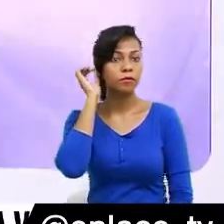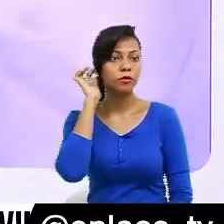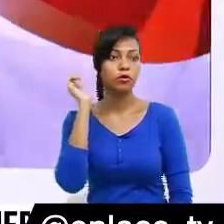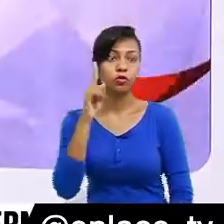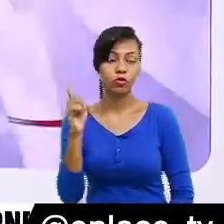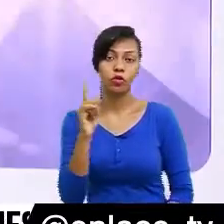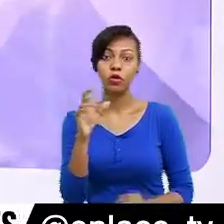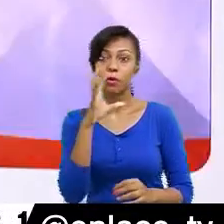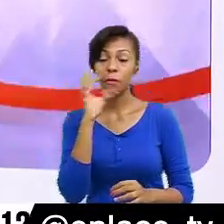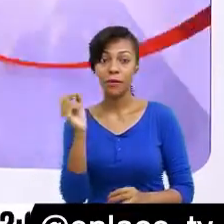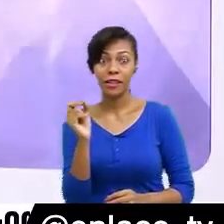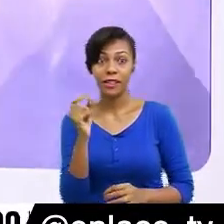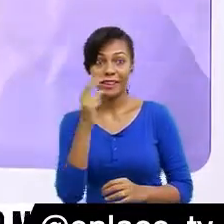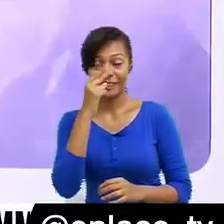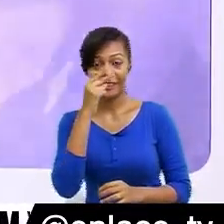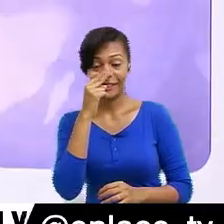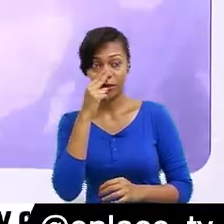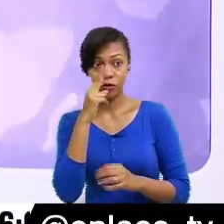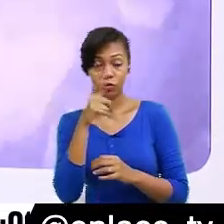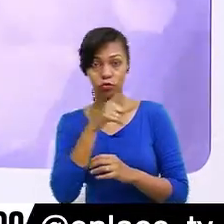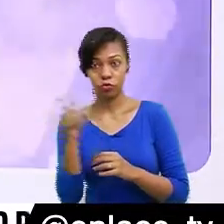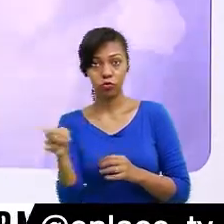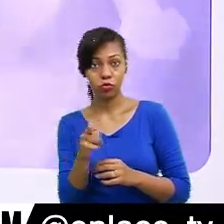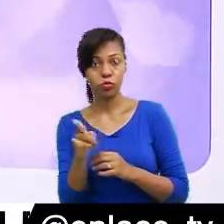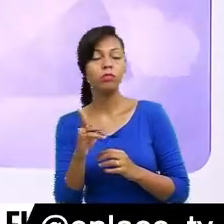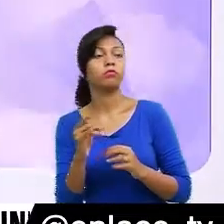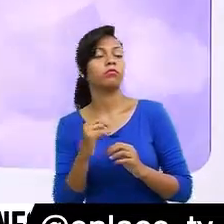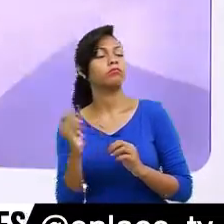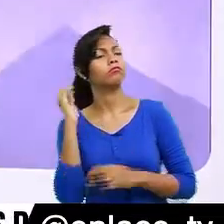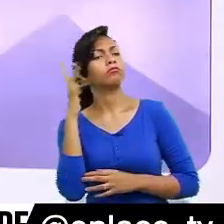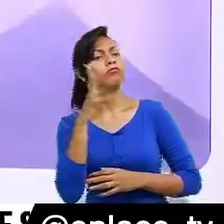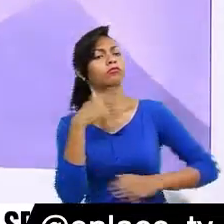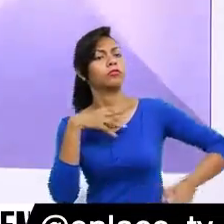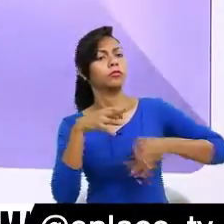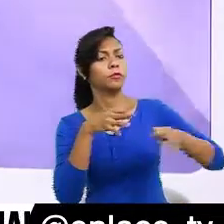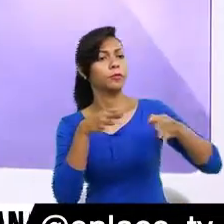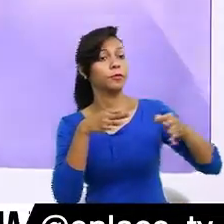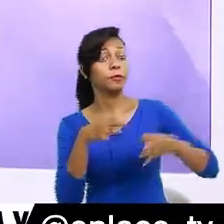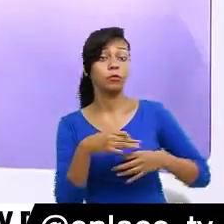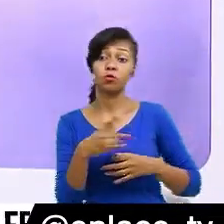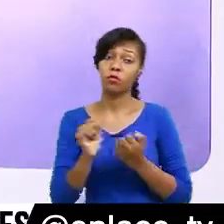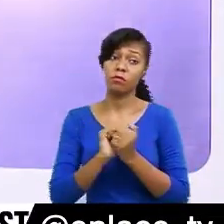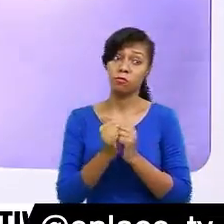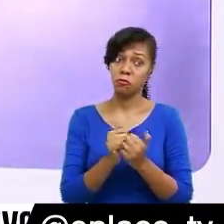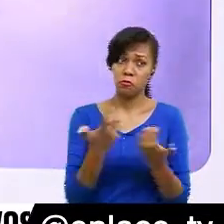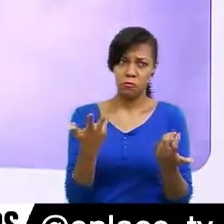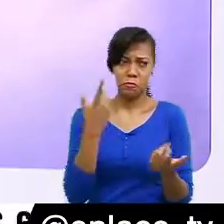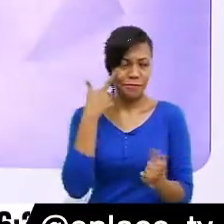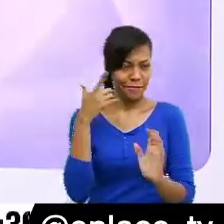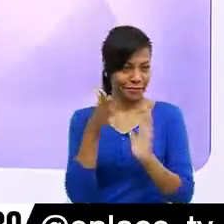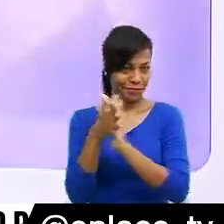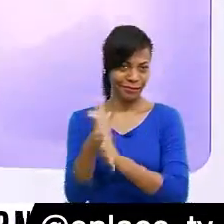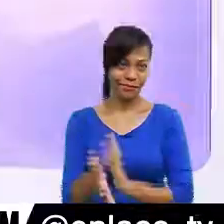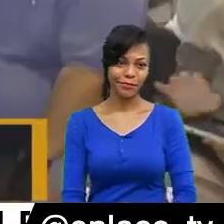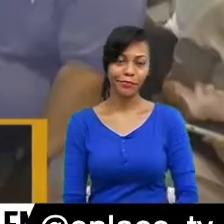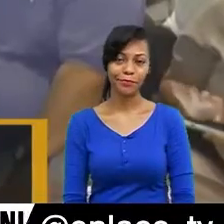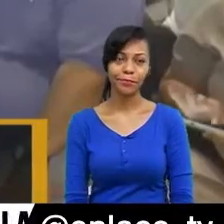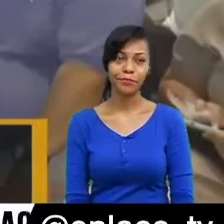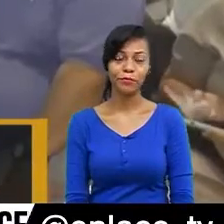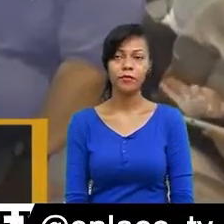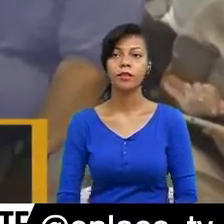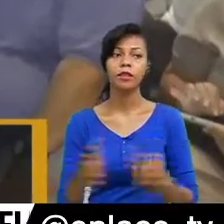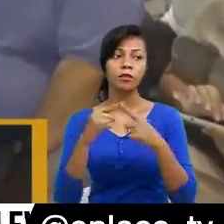Nacional, el cual expuso el vendaje deportivo en las diferentes disciplinas deportivas.